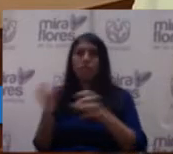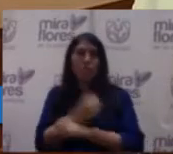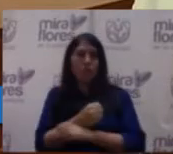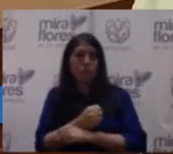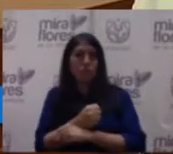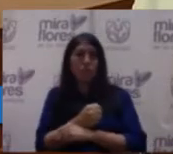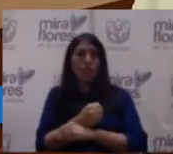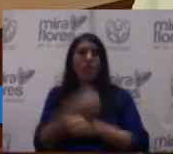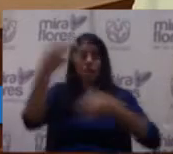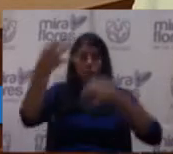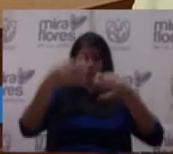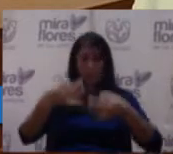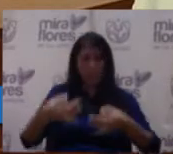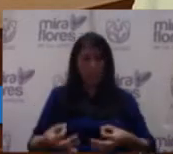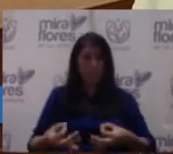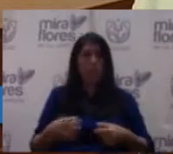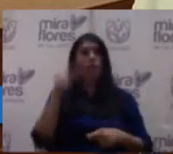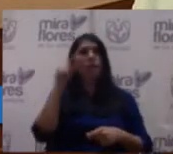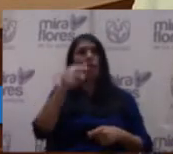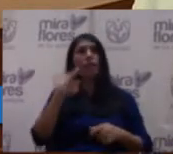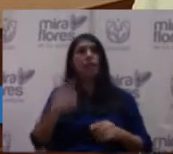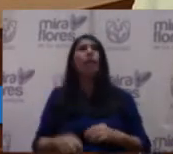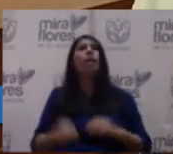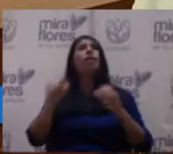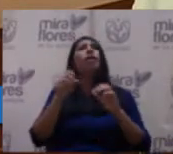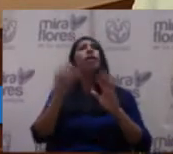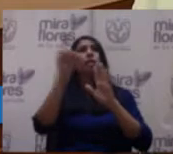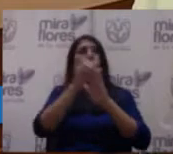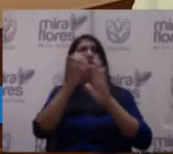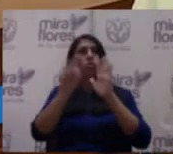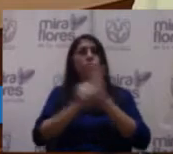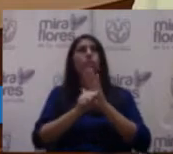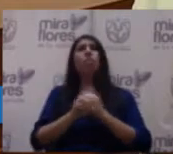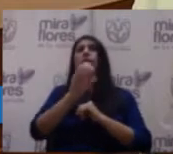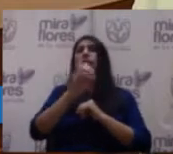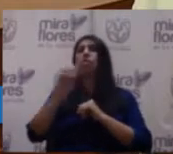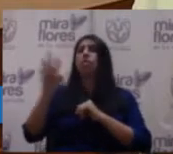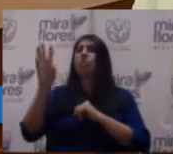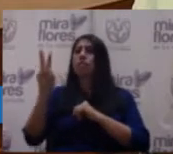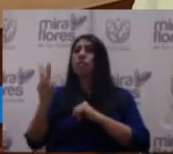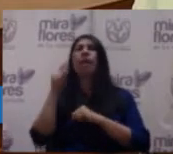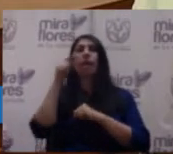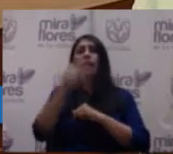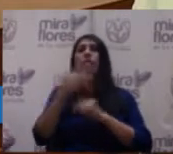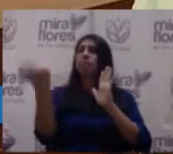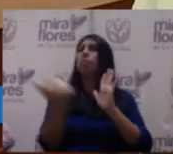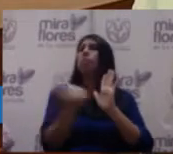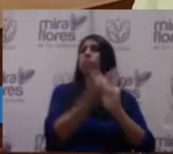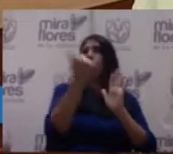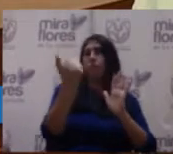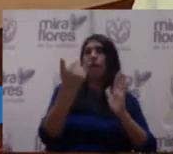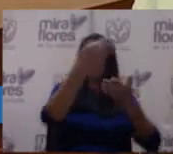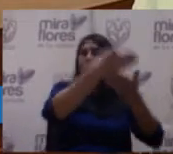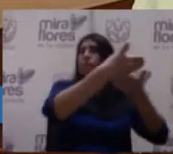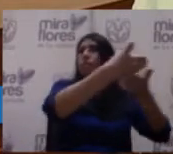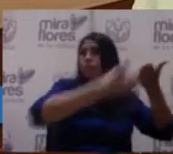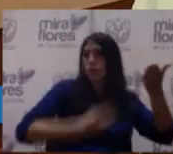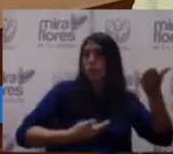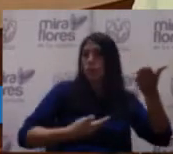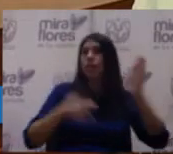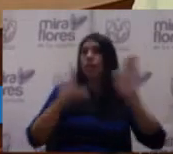administrativa. Tenemos el Decreto Supremo 006, que es el Decreto Supremo que va a aprobar justamente el texto único ordenado de la